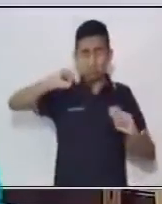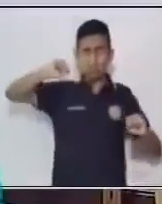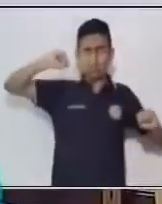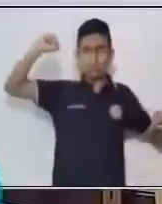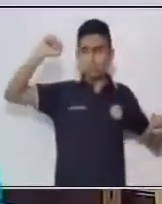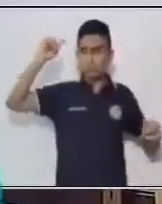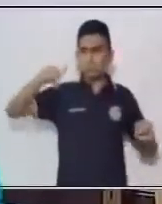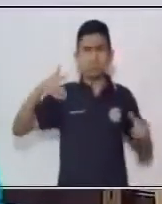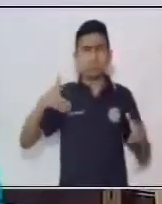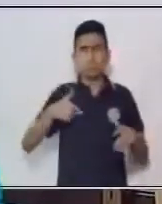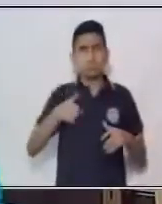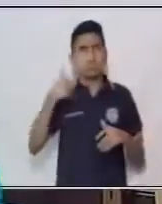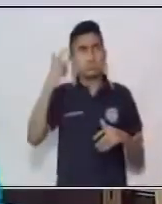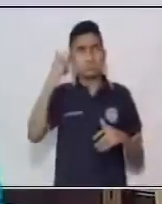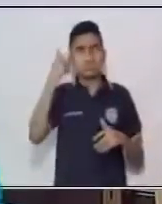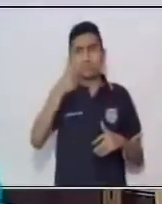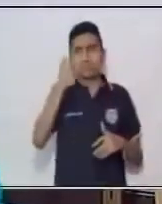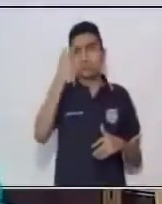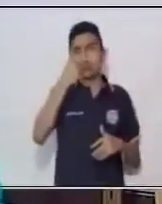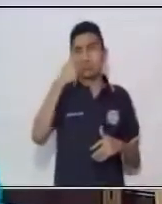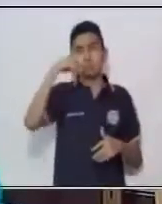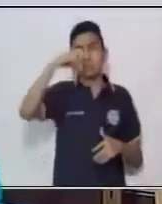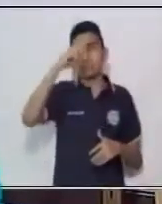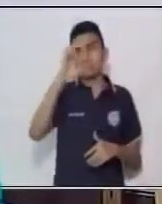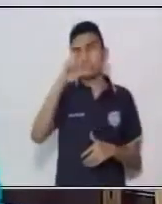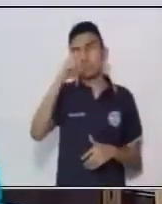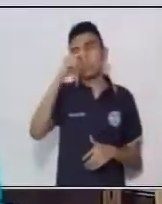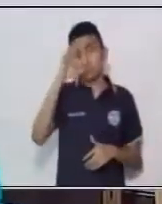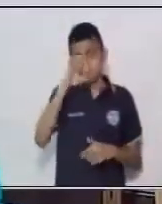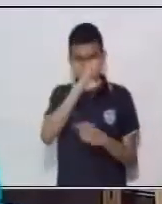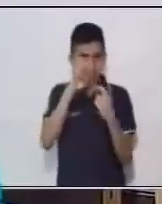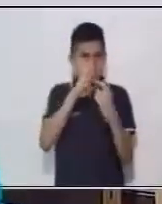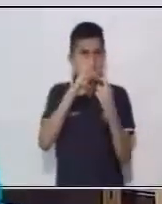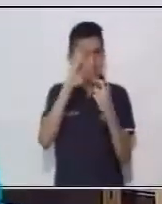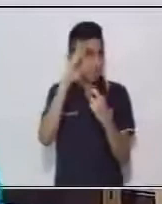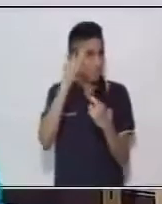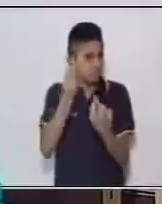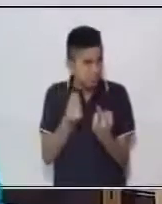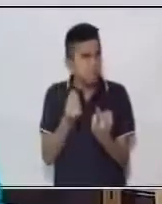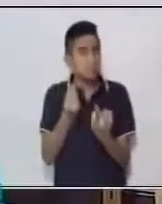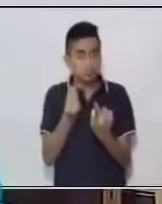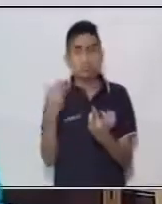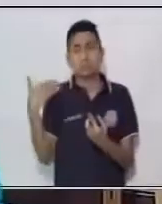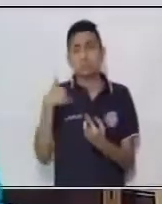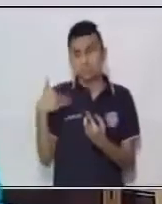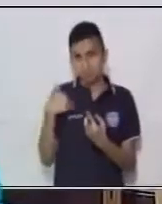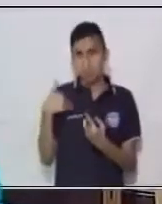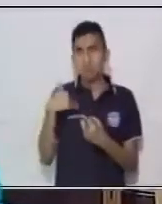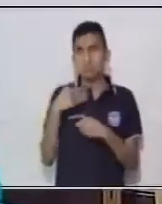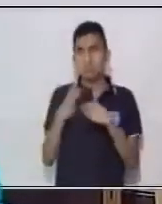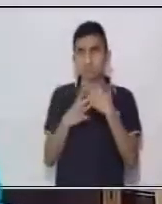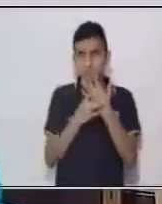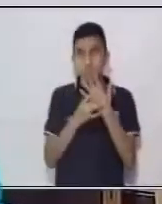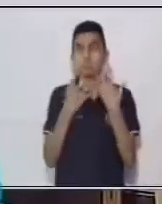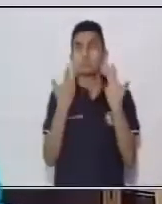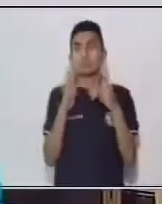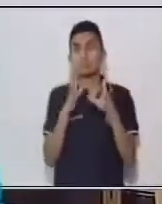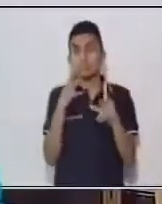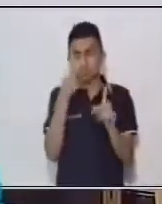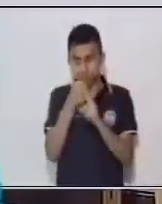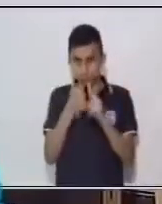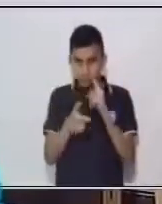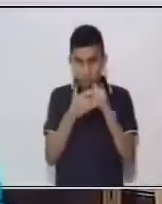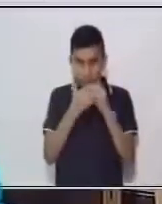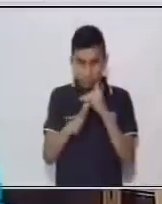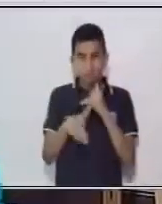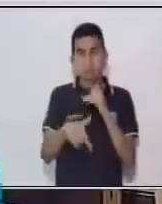es el aspecto perfecto, porque como está acá la mano, alto, ya se detuvo esa acción. O